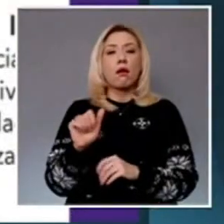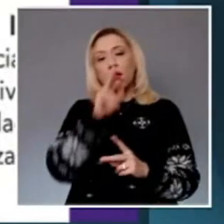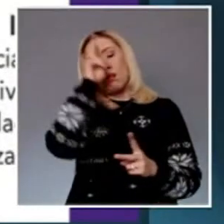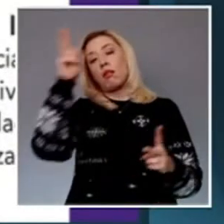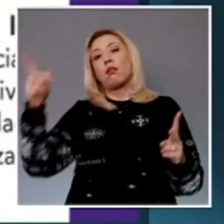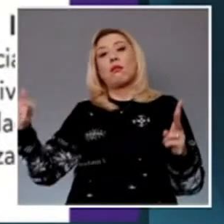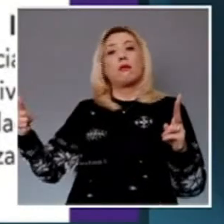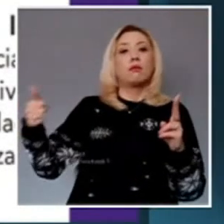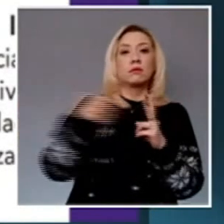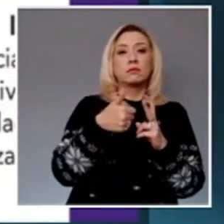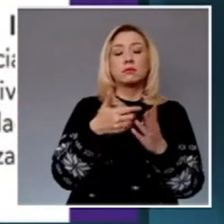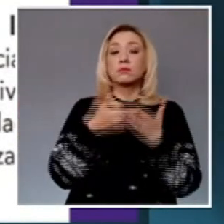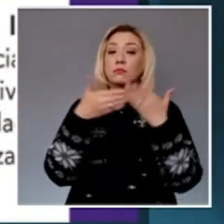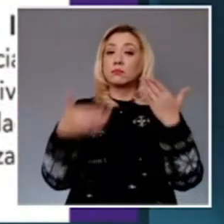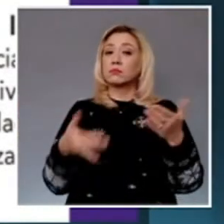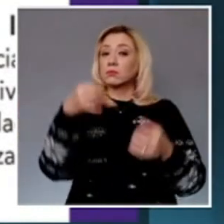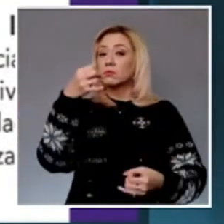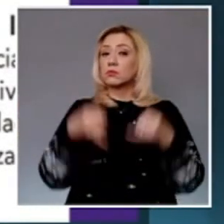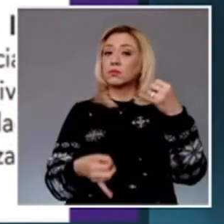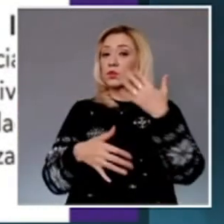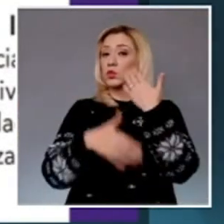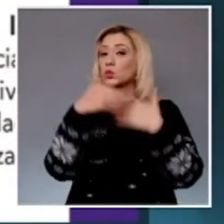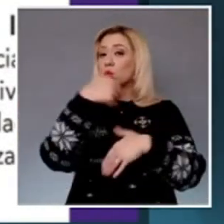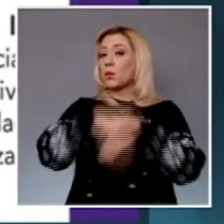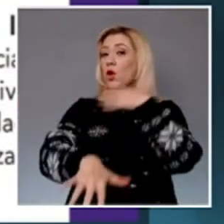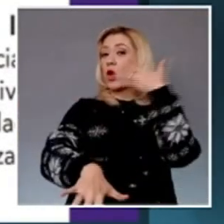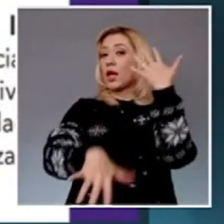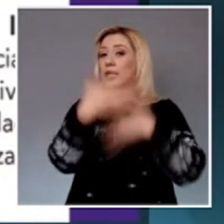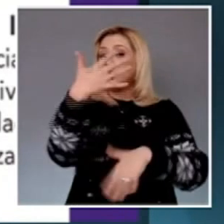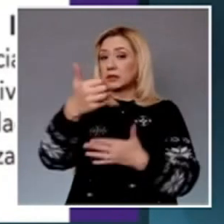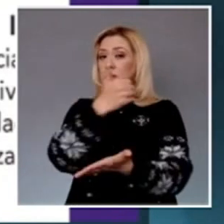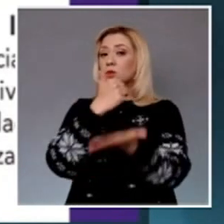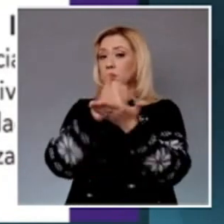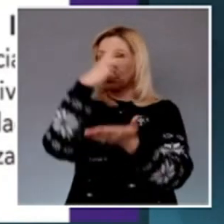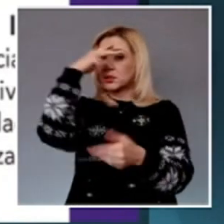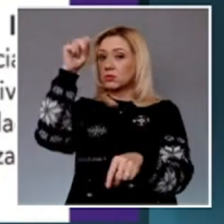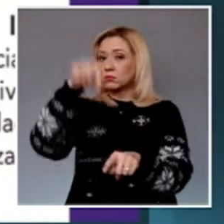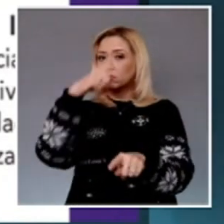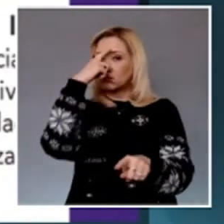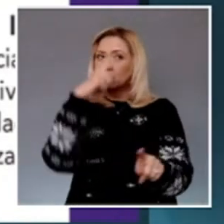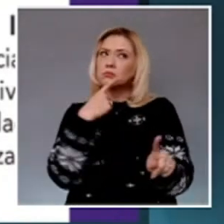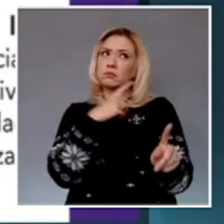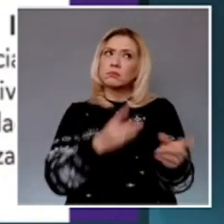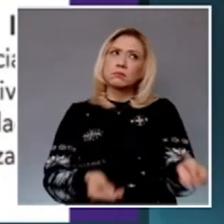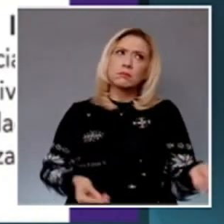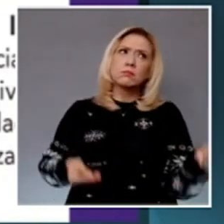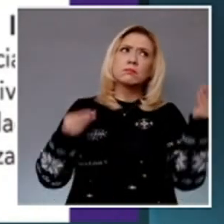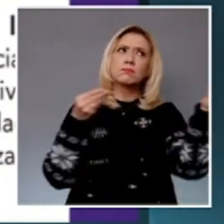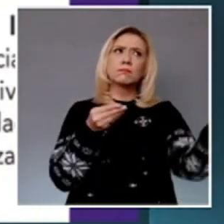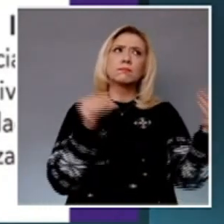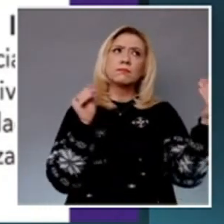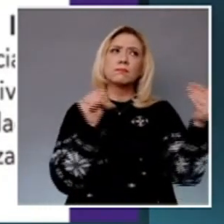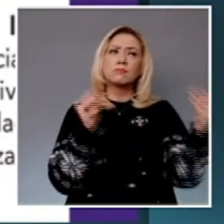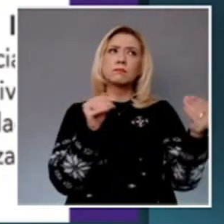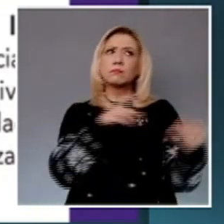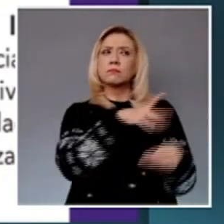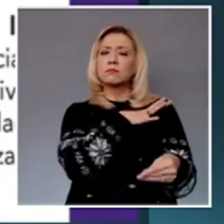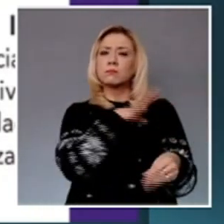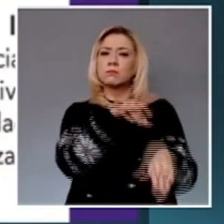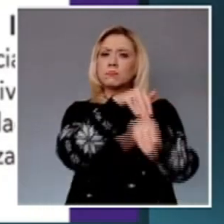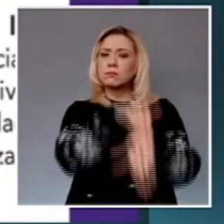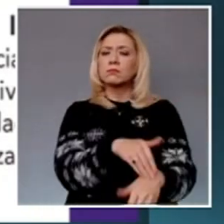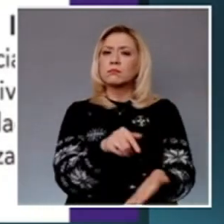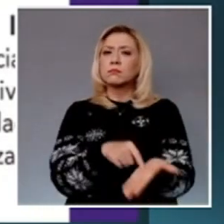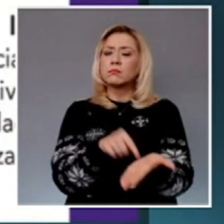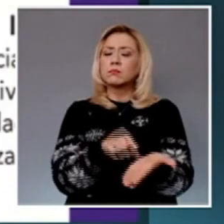15 de amparo en materia administrativa de la capital del país iniciar un incidente de inejecución, mismo que presentarán ante la